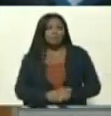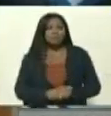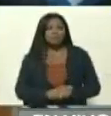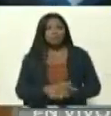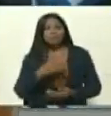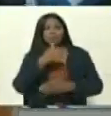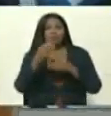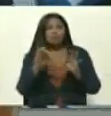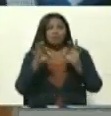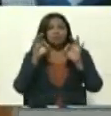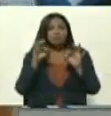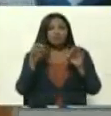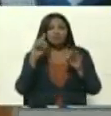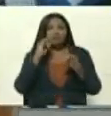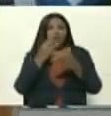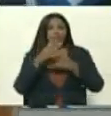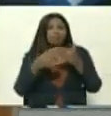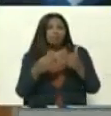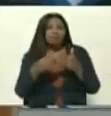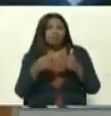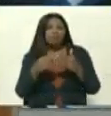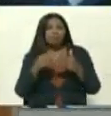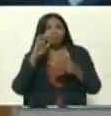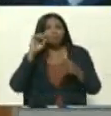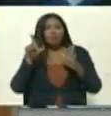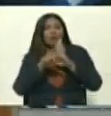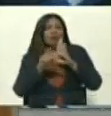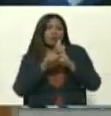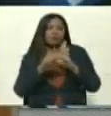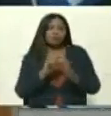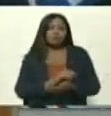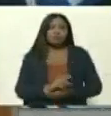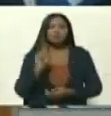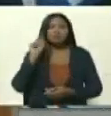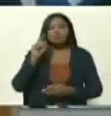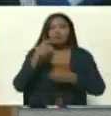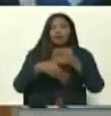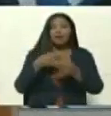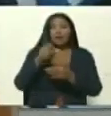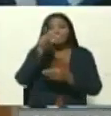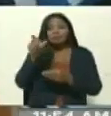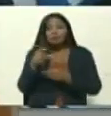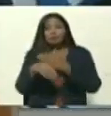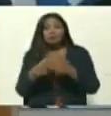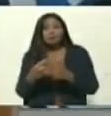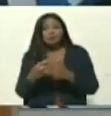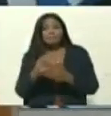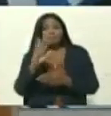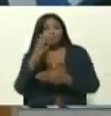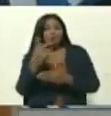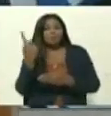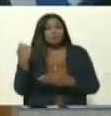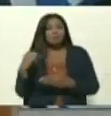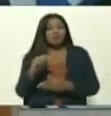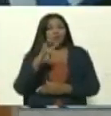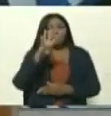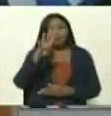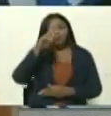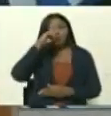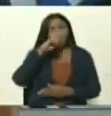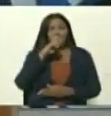como requisito adicional a los previstos en la ley la necesidad de que el aspirante tenga por lo menos